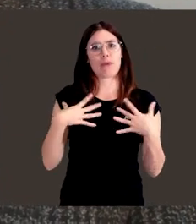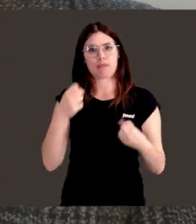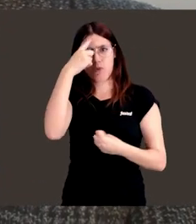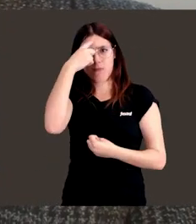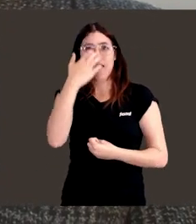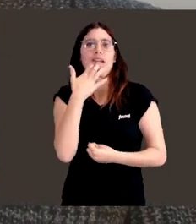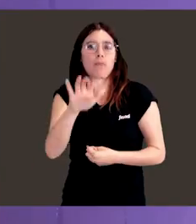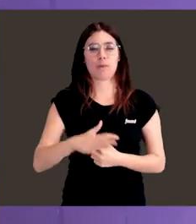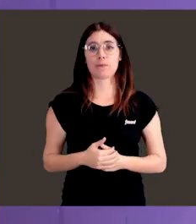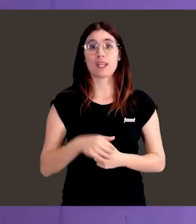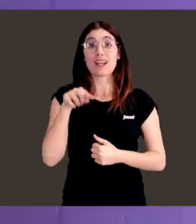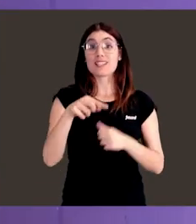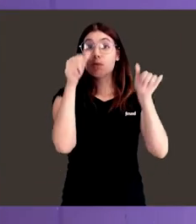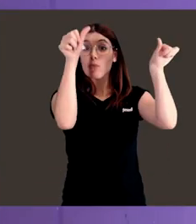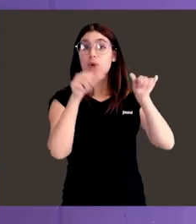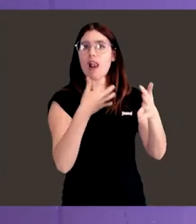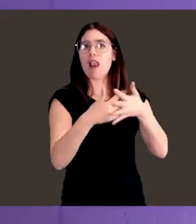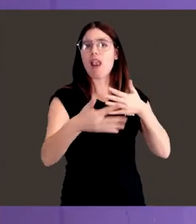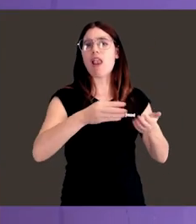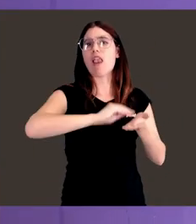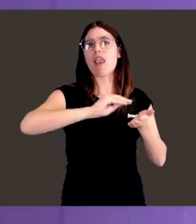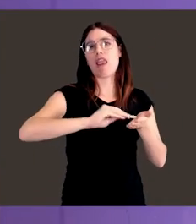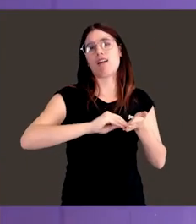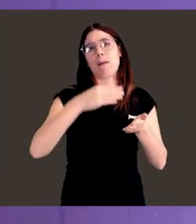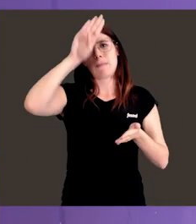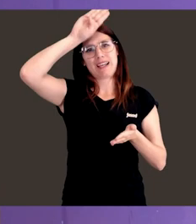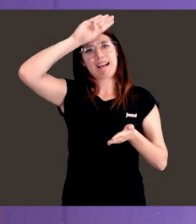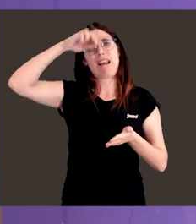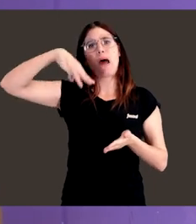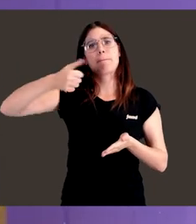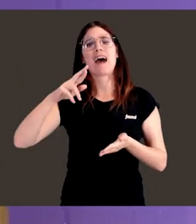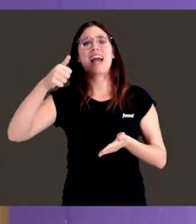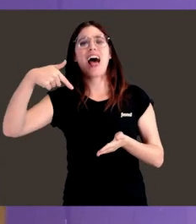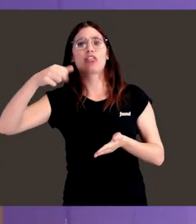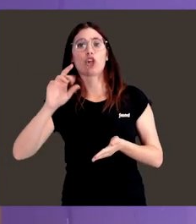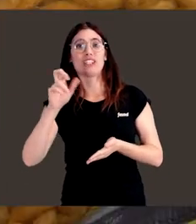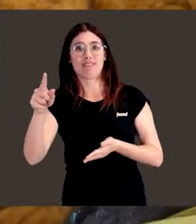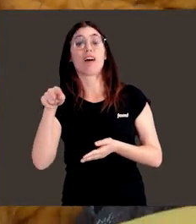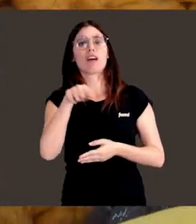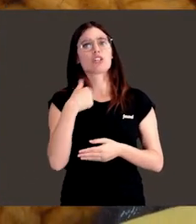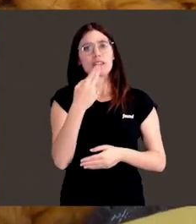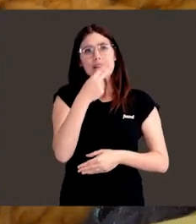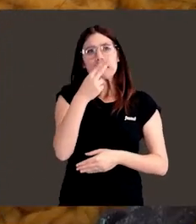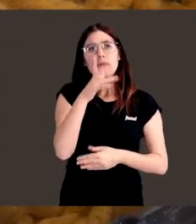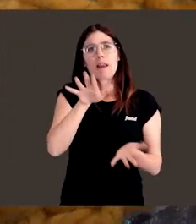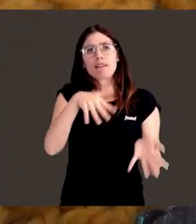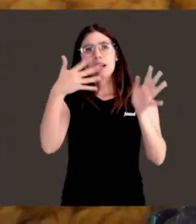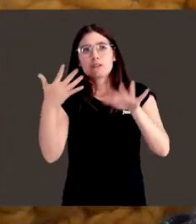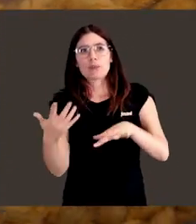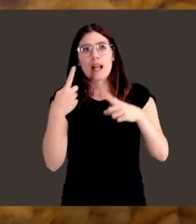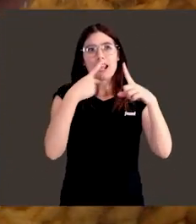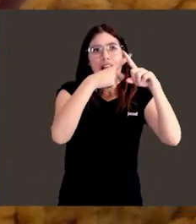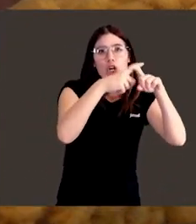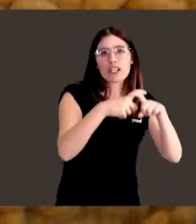tema como la salud mental. El mural es obra de la artista mexicana María Antonieta Canfil. Me pareció muy interesante como ella logró transformar